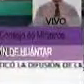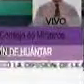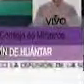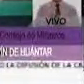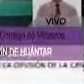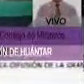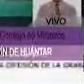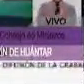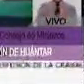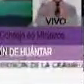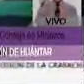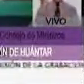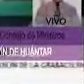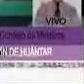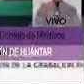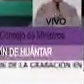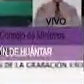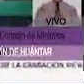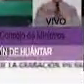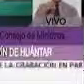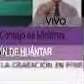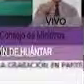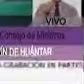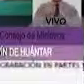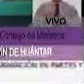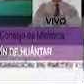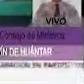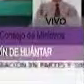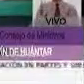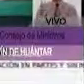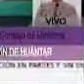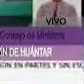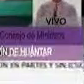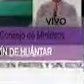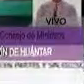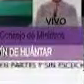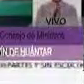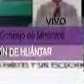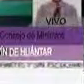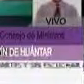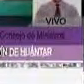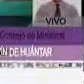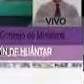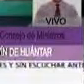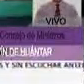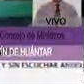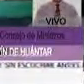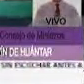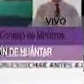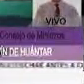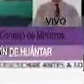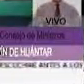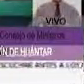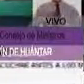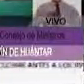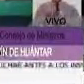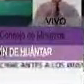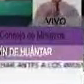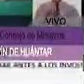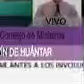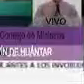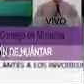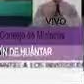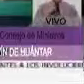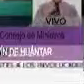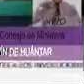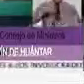solicité al entonces ministro de Justicia la reunión con el presidente del Poder Judicial